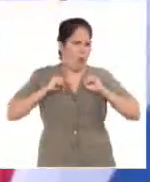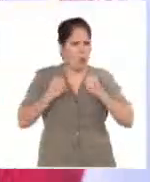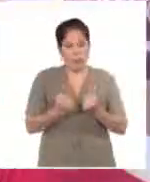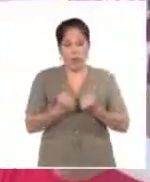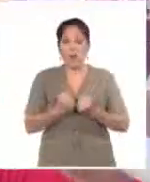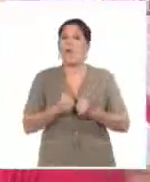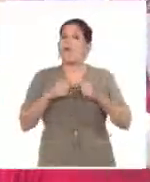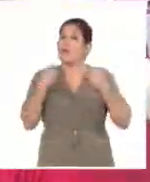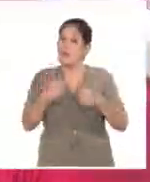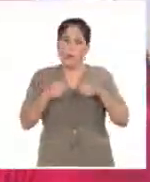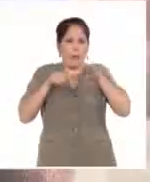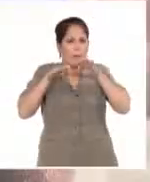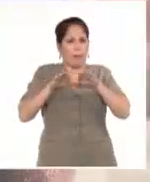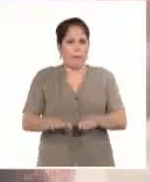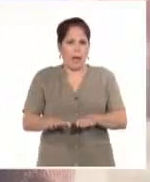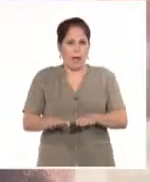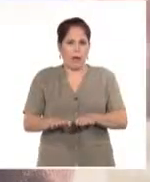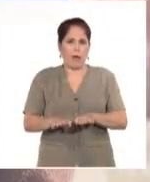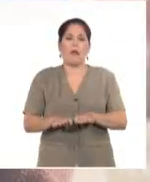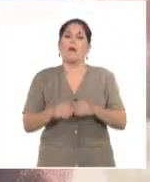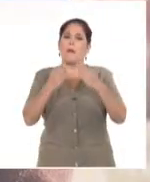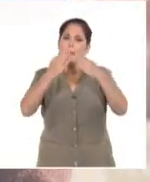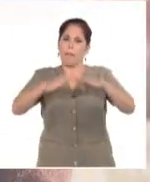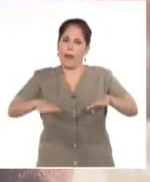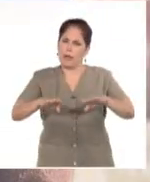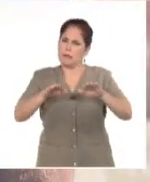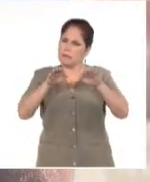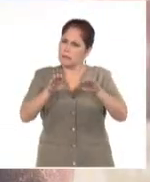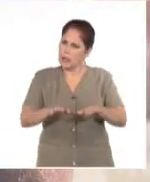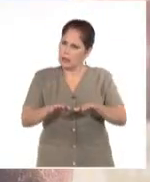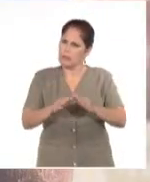de la muerte y el dolor en la Franja de Gaza.